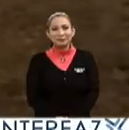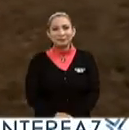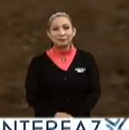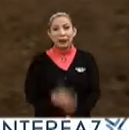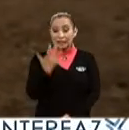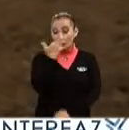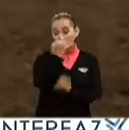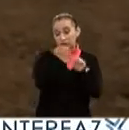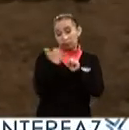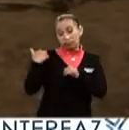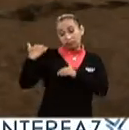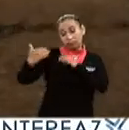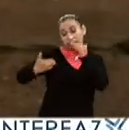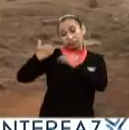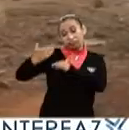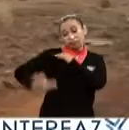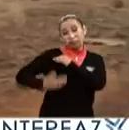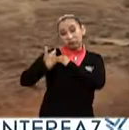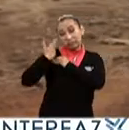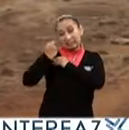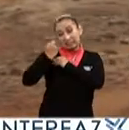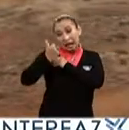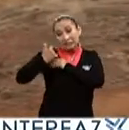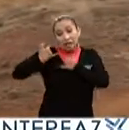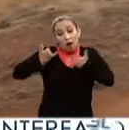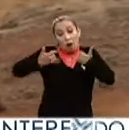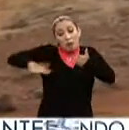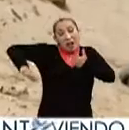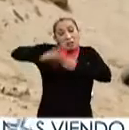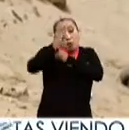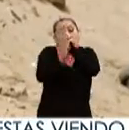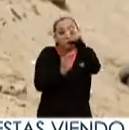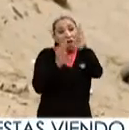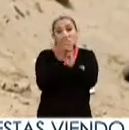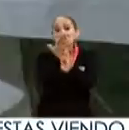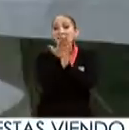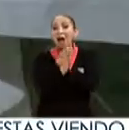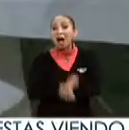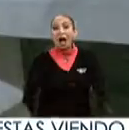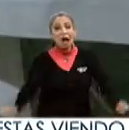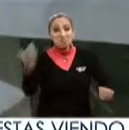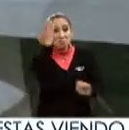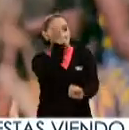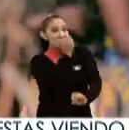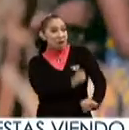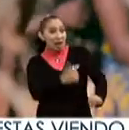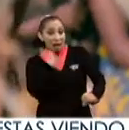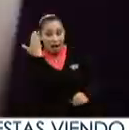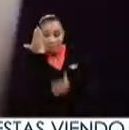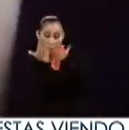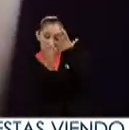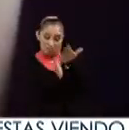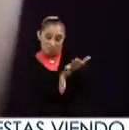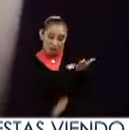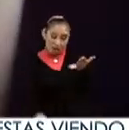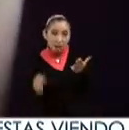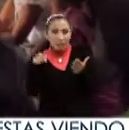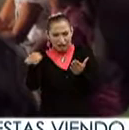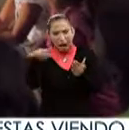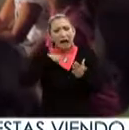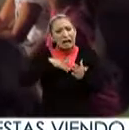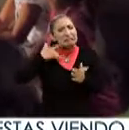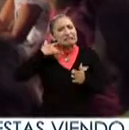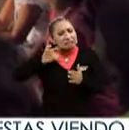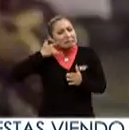Hace 50 años, casi un cuarto de la juventud mundial carecía de competencias alfabéticas. A pesar de que